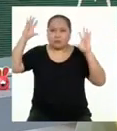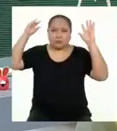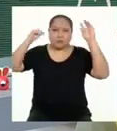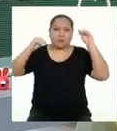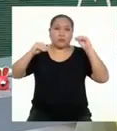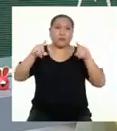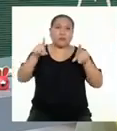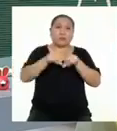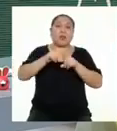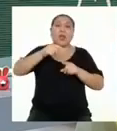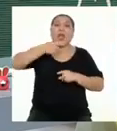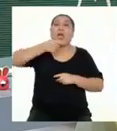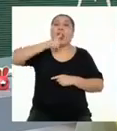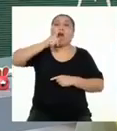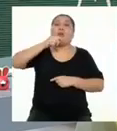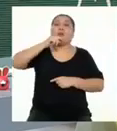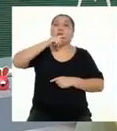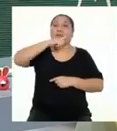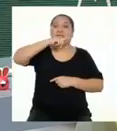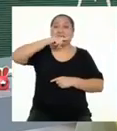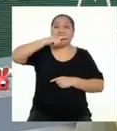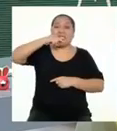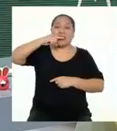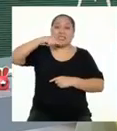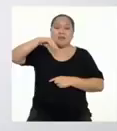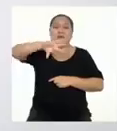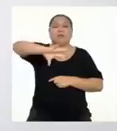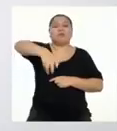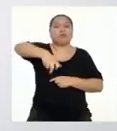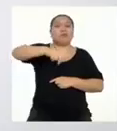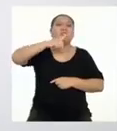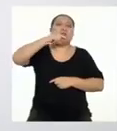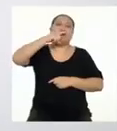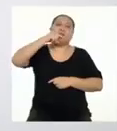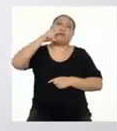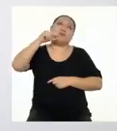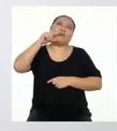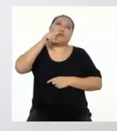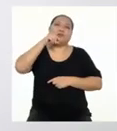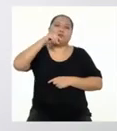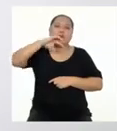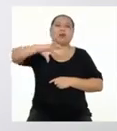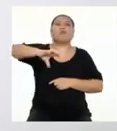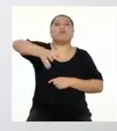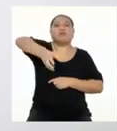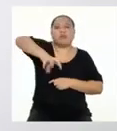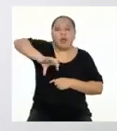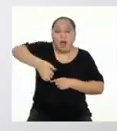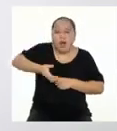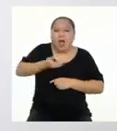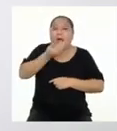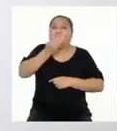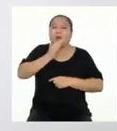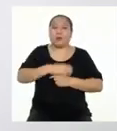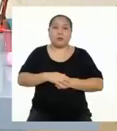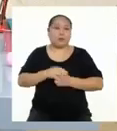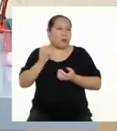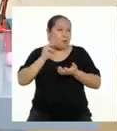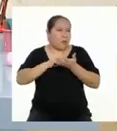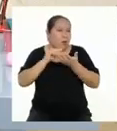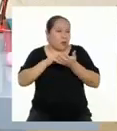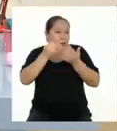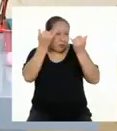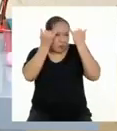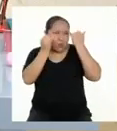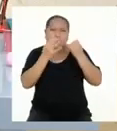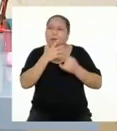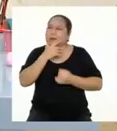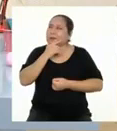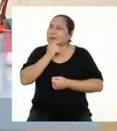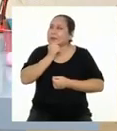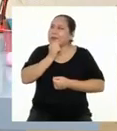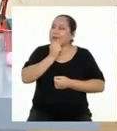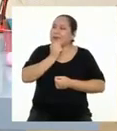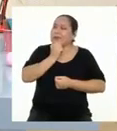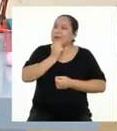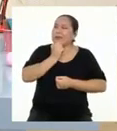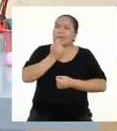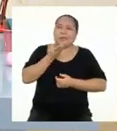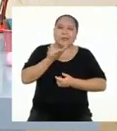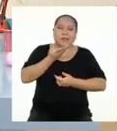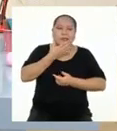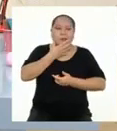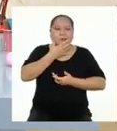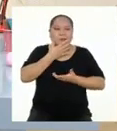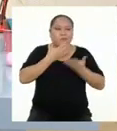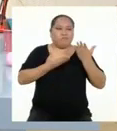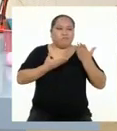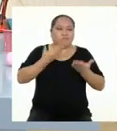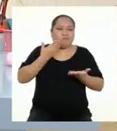te lavas los dientes. Esas son dos fijas. ¿Y si le ponemos más creatividad? Se me ocurre que, salvo